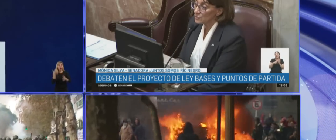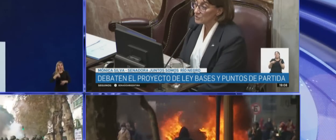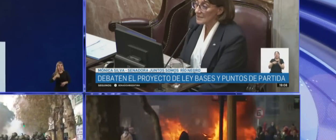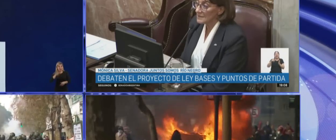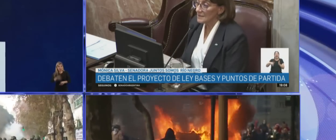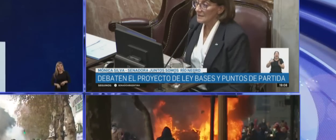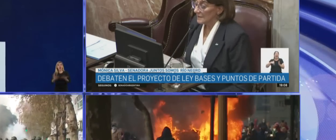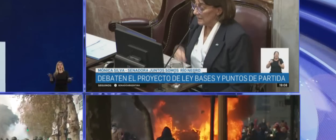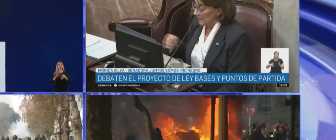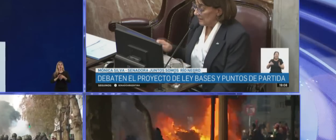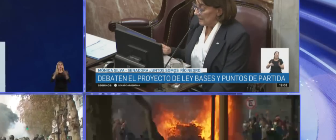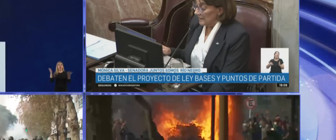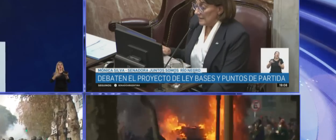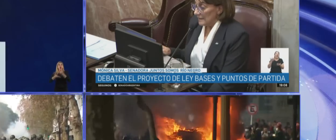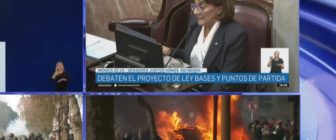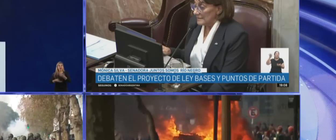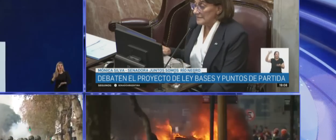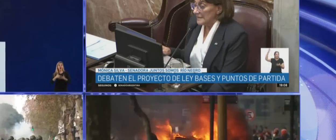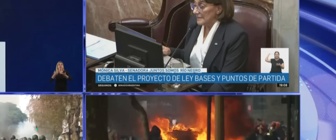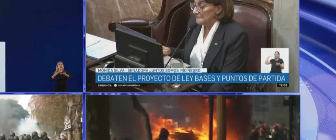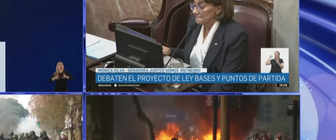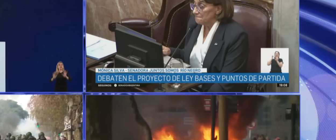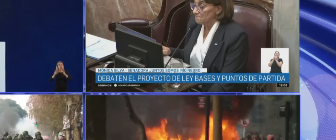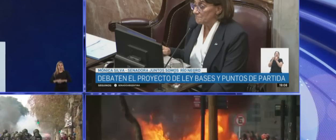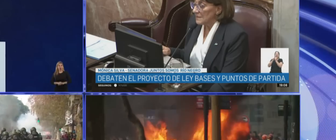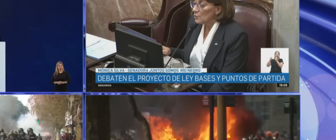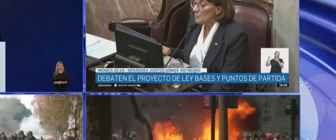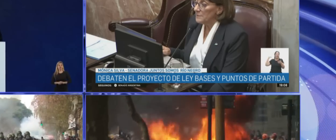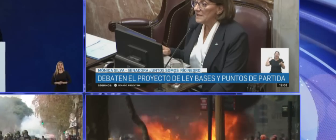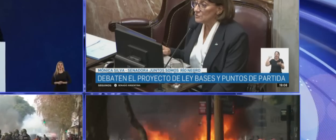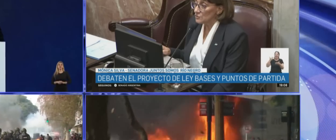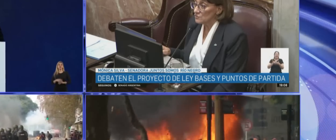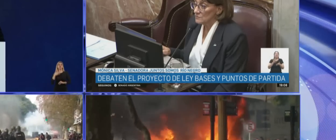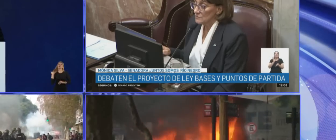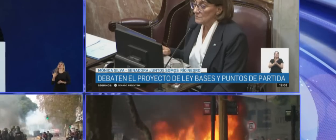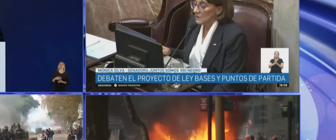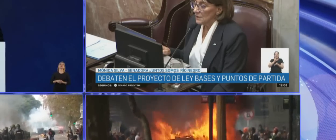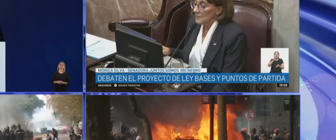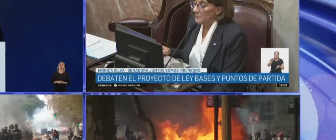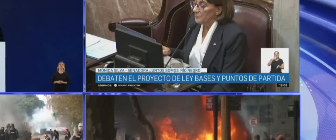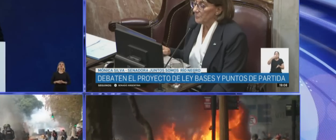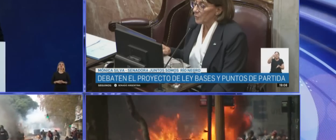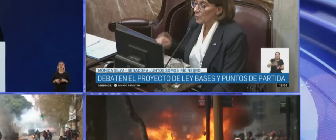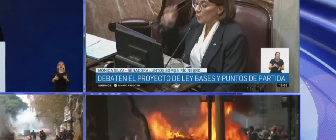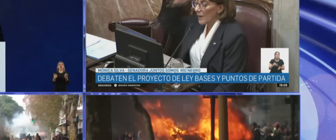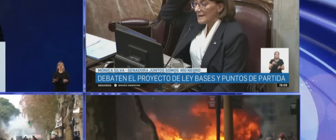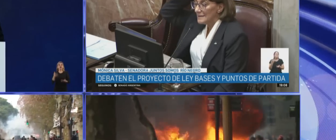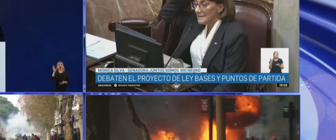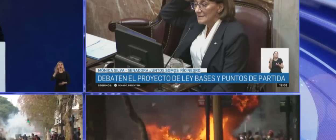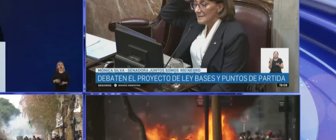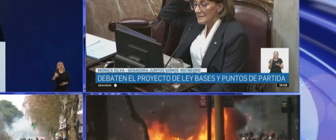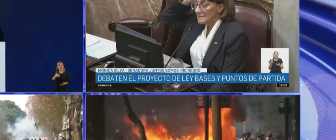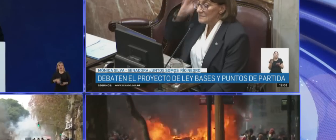económica libre como el acto de cooperación más natural que tiene la especie humana. Esto es, en Argentina nos